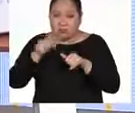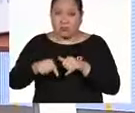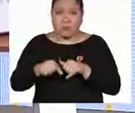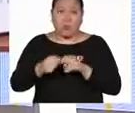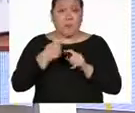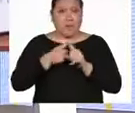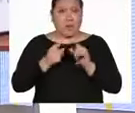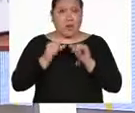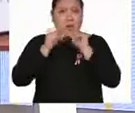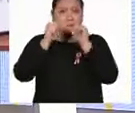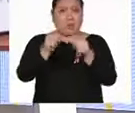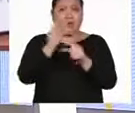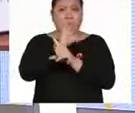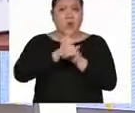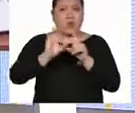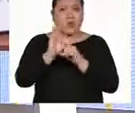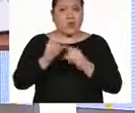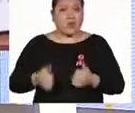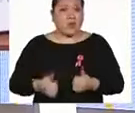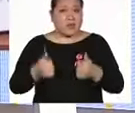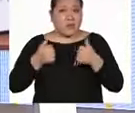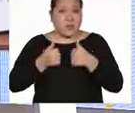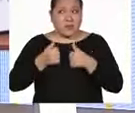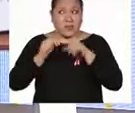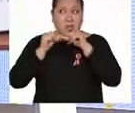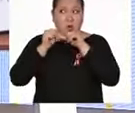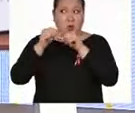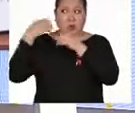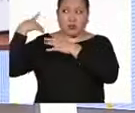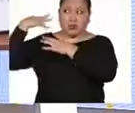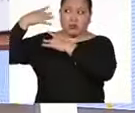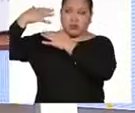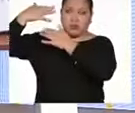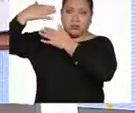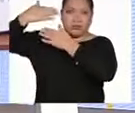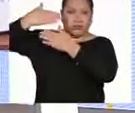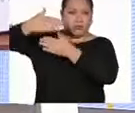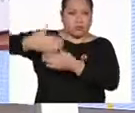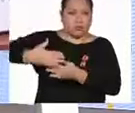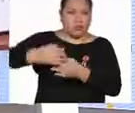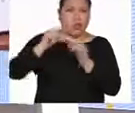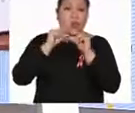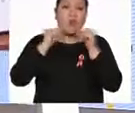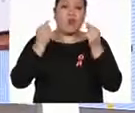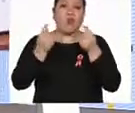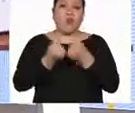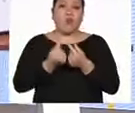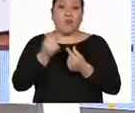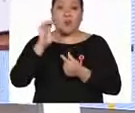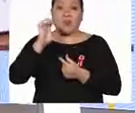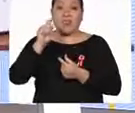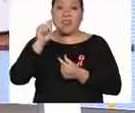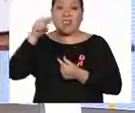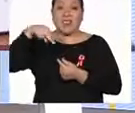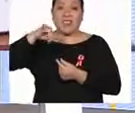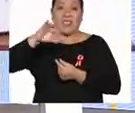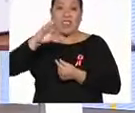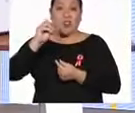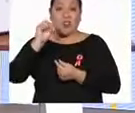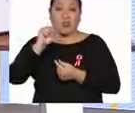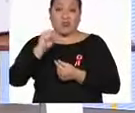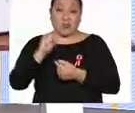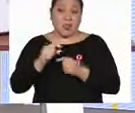culturas vivas que mantienen prácticas tradicionales ancestrales. Grupos étnicos que ocupan este territorio desde hace miles de